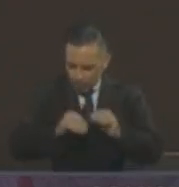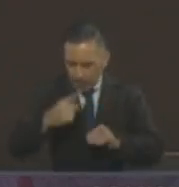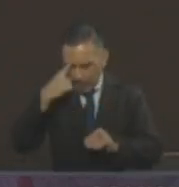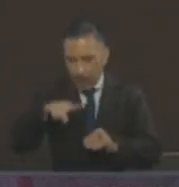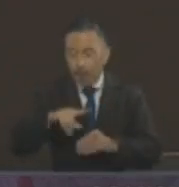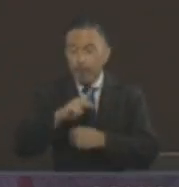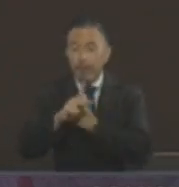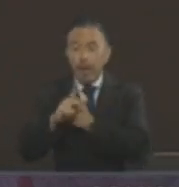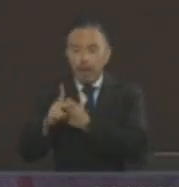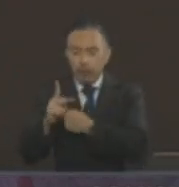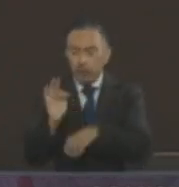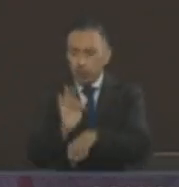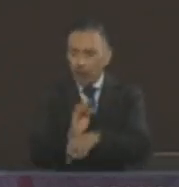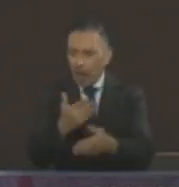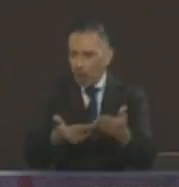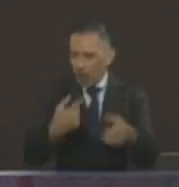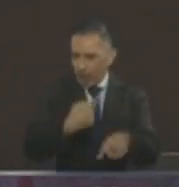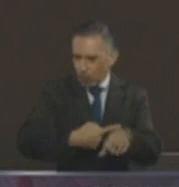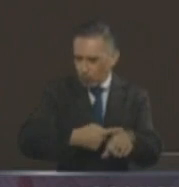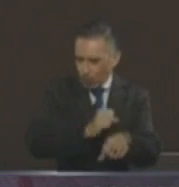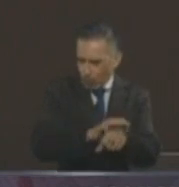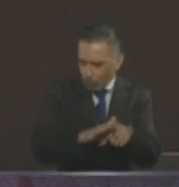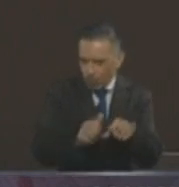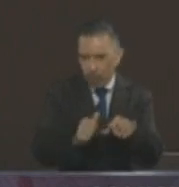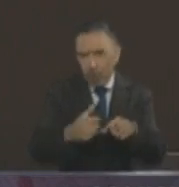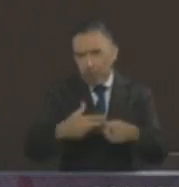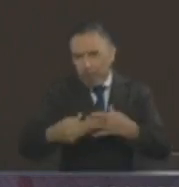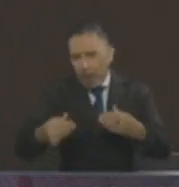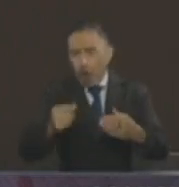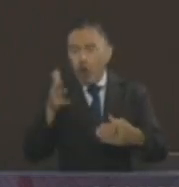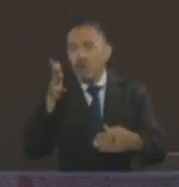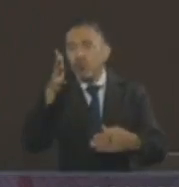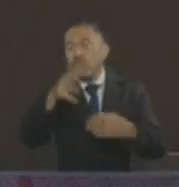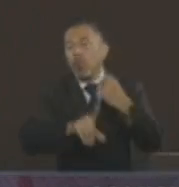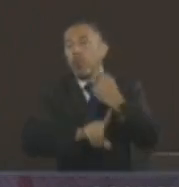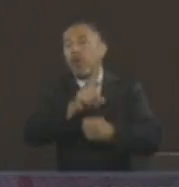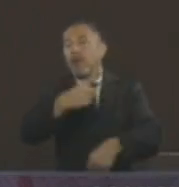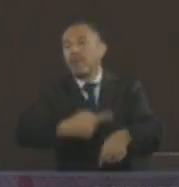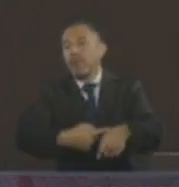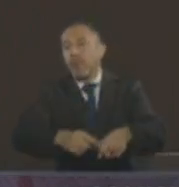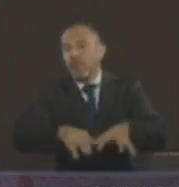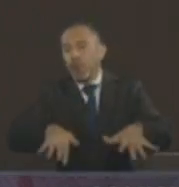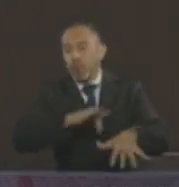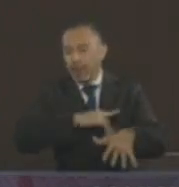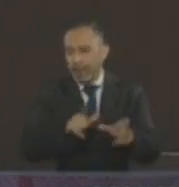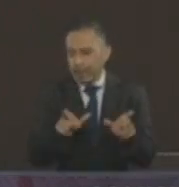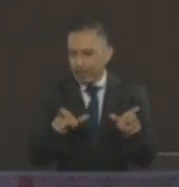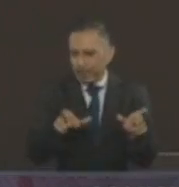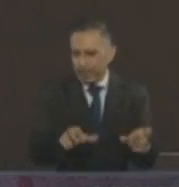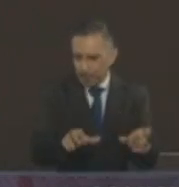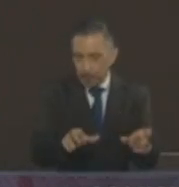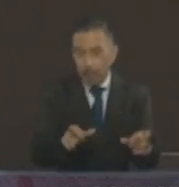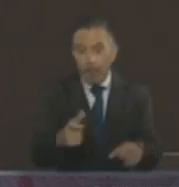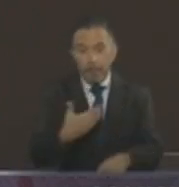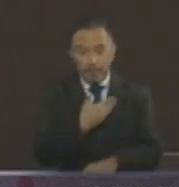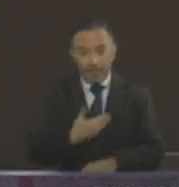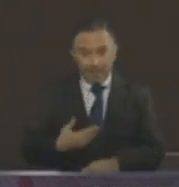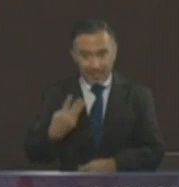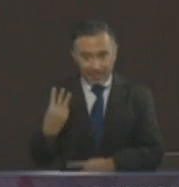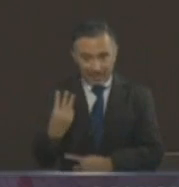de salud actuales y futuras los tres dirigentes se comprometieron a promover